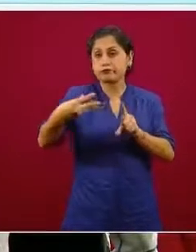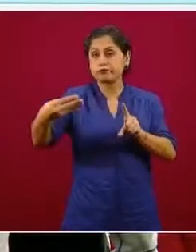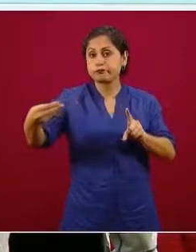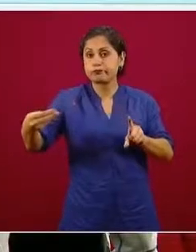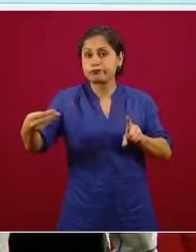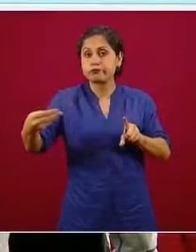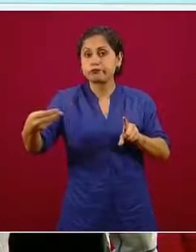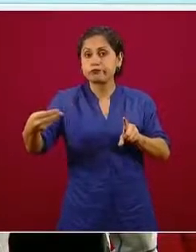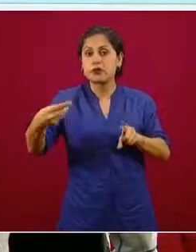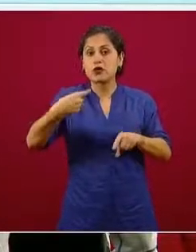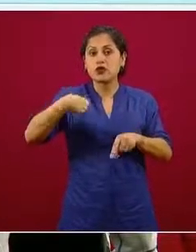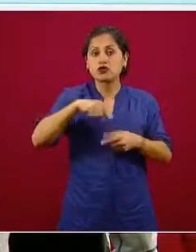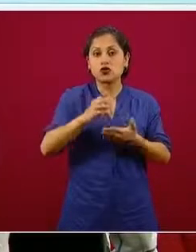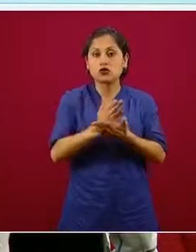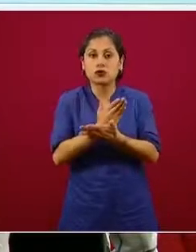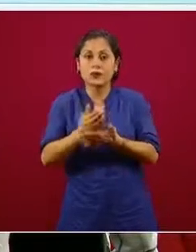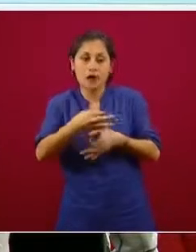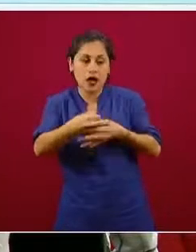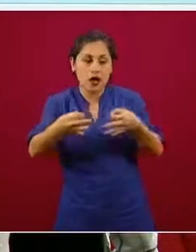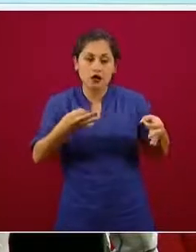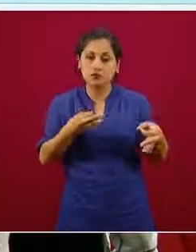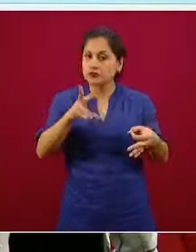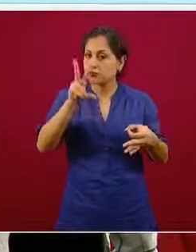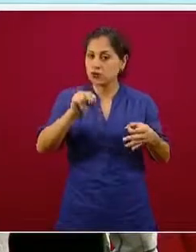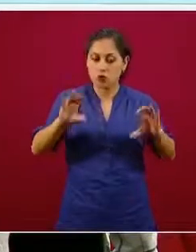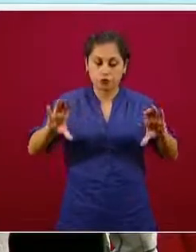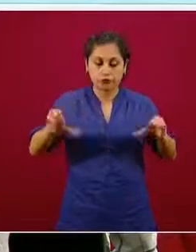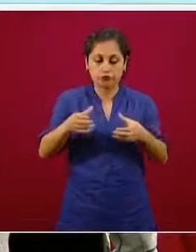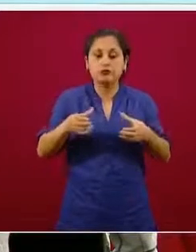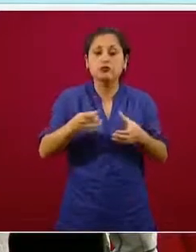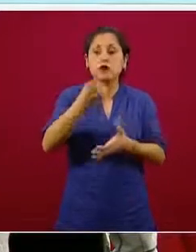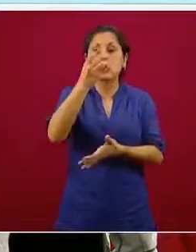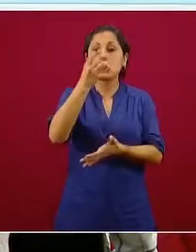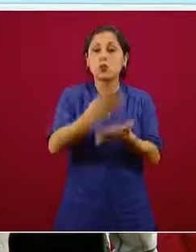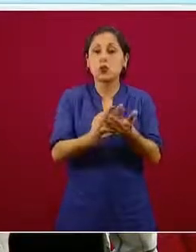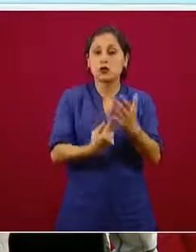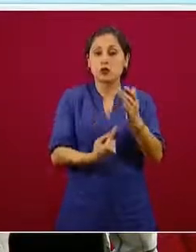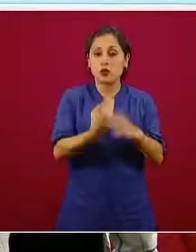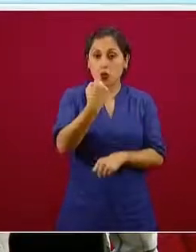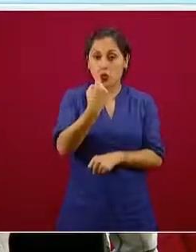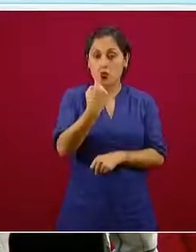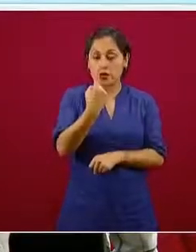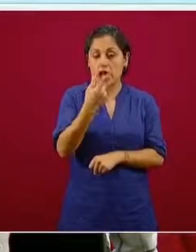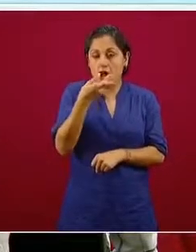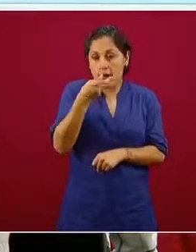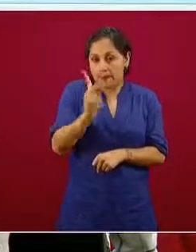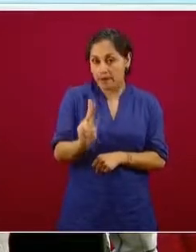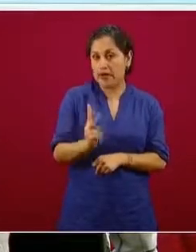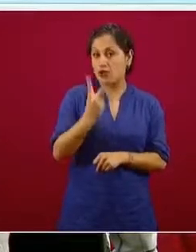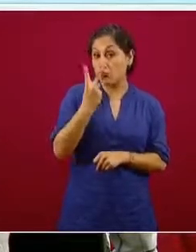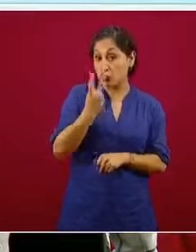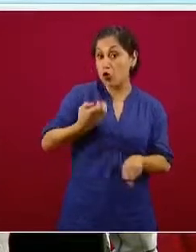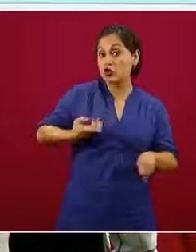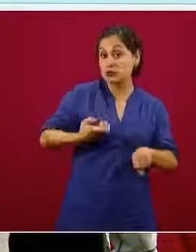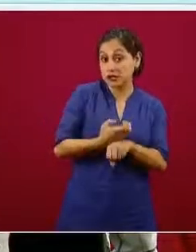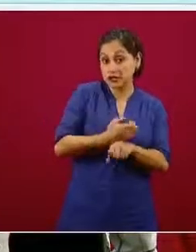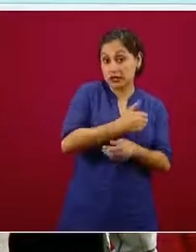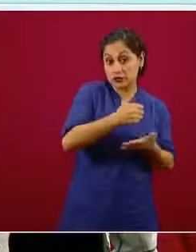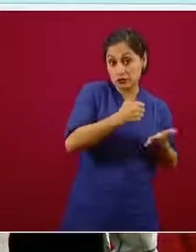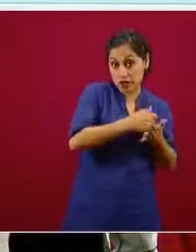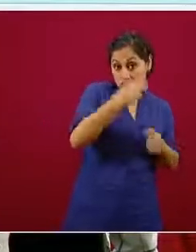sola entidad, aunque en términos político-administrativos sean dos estados libres y